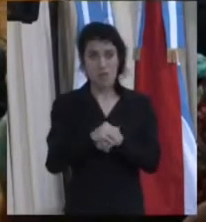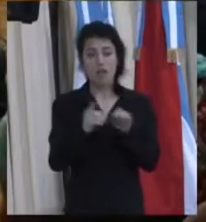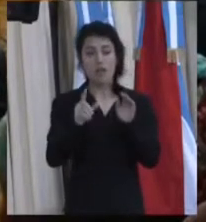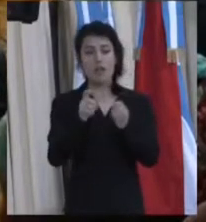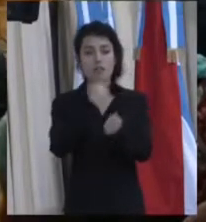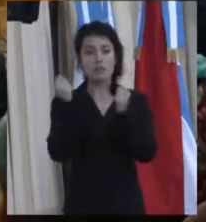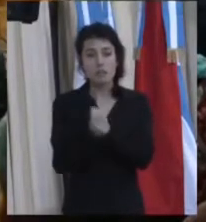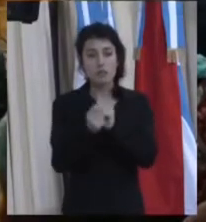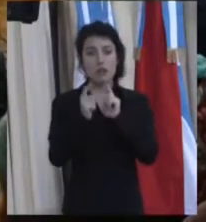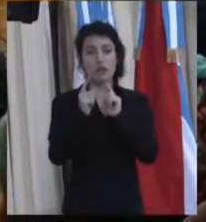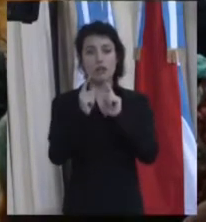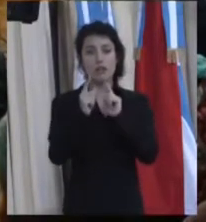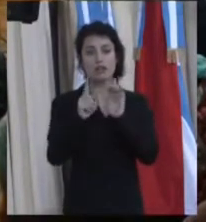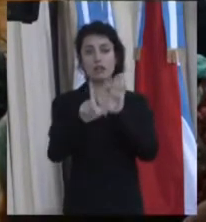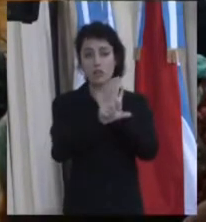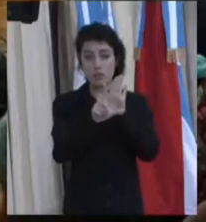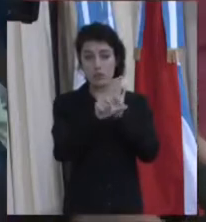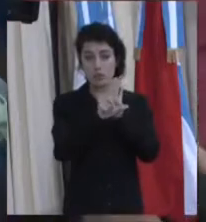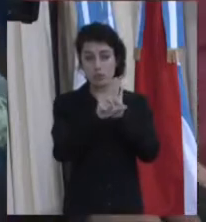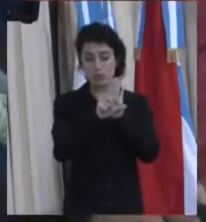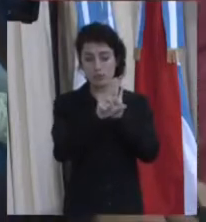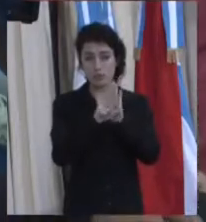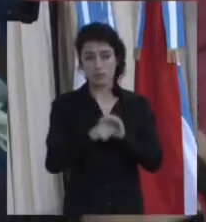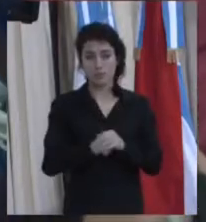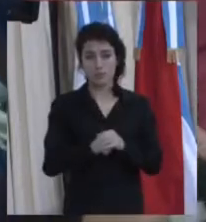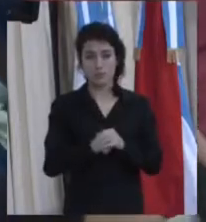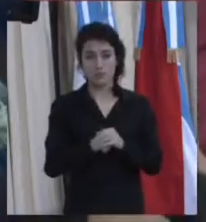reforma transcurrió en el medio de esa ley.